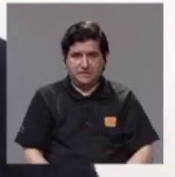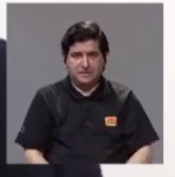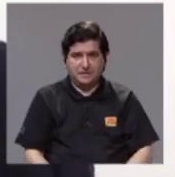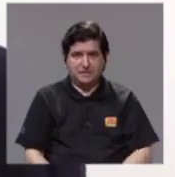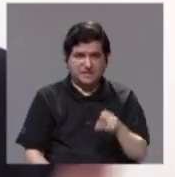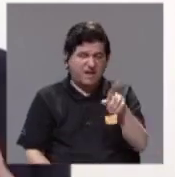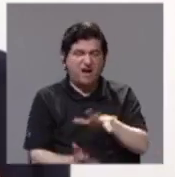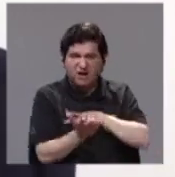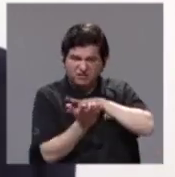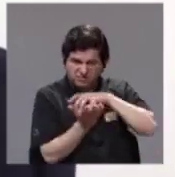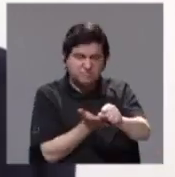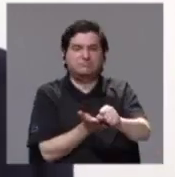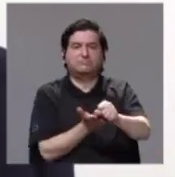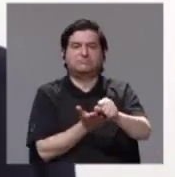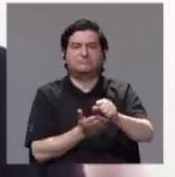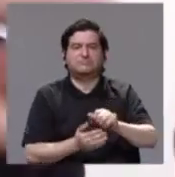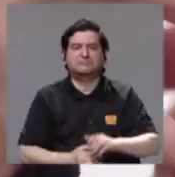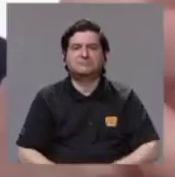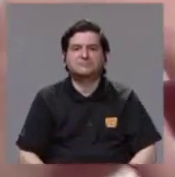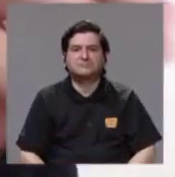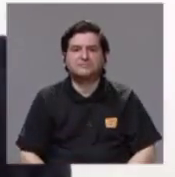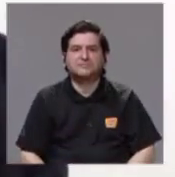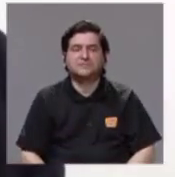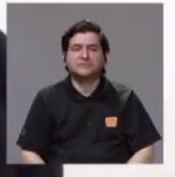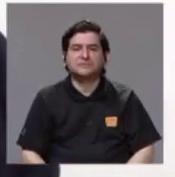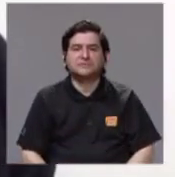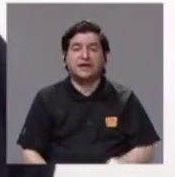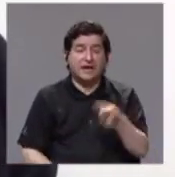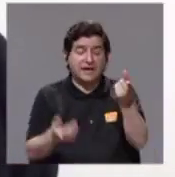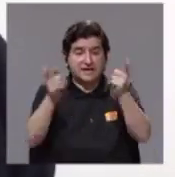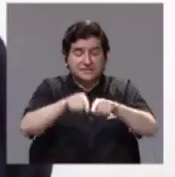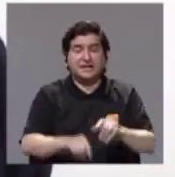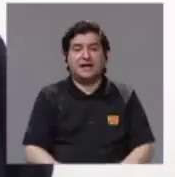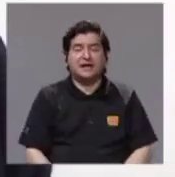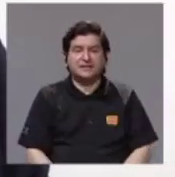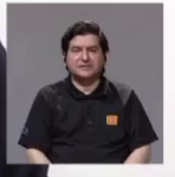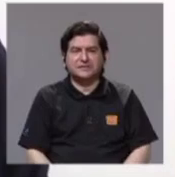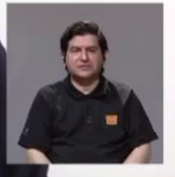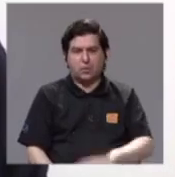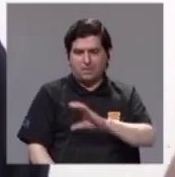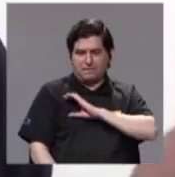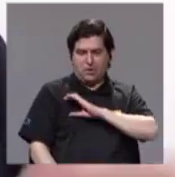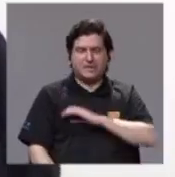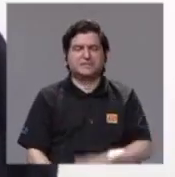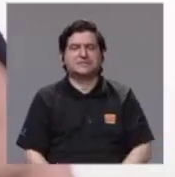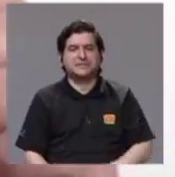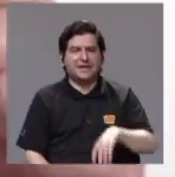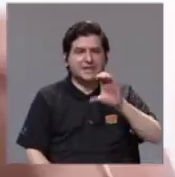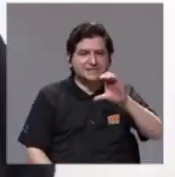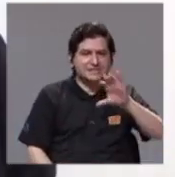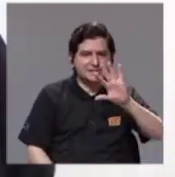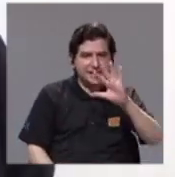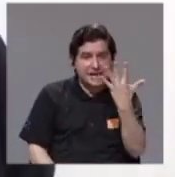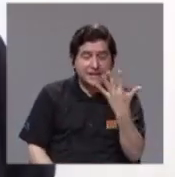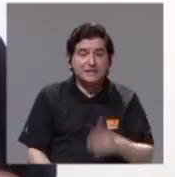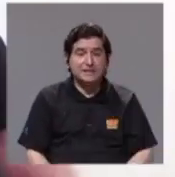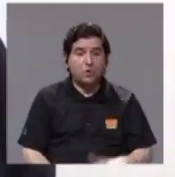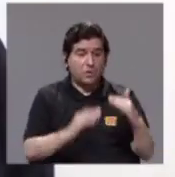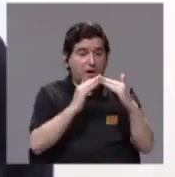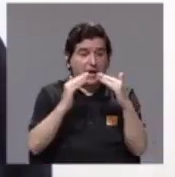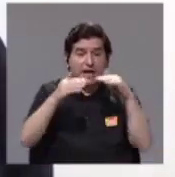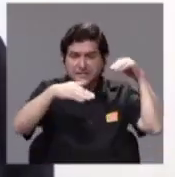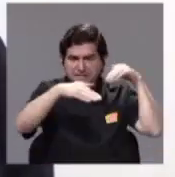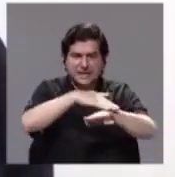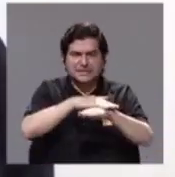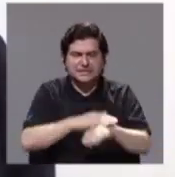los domicilios privados para recuperar los libros en las bibliotecas y para quemarlos en